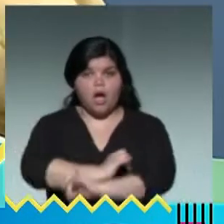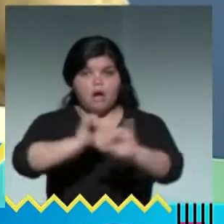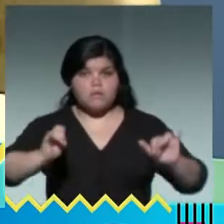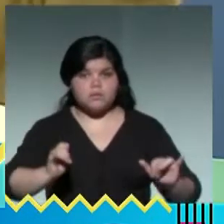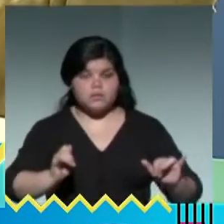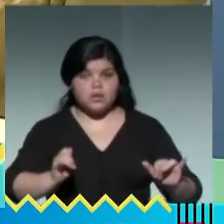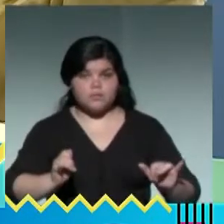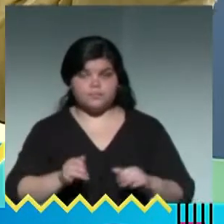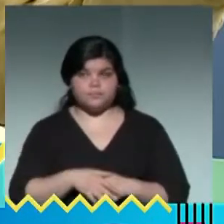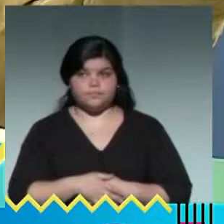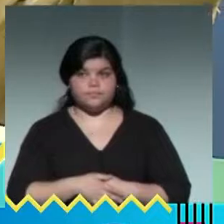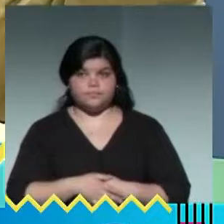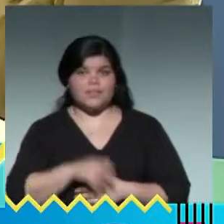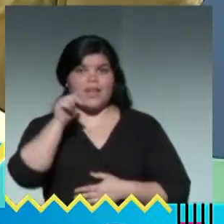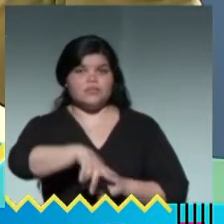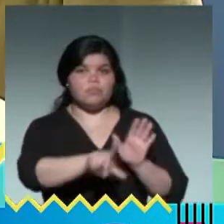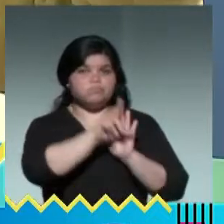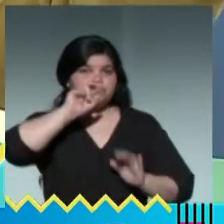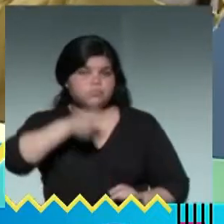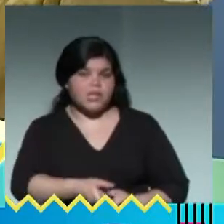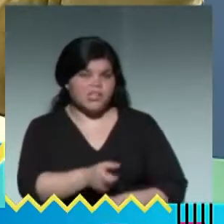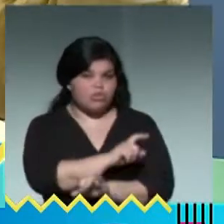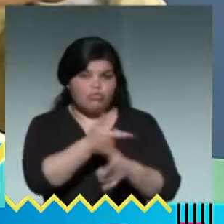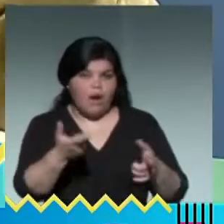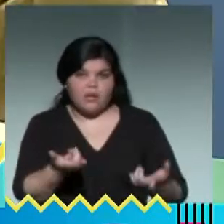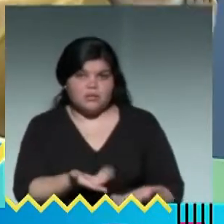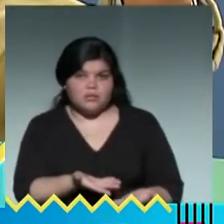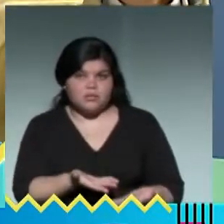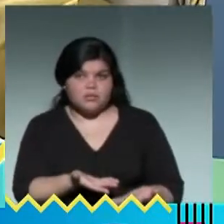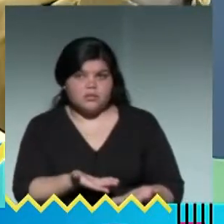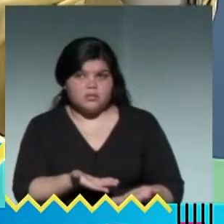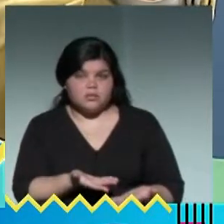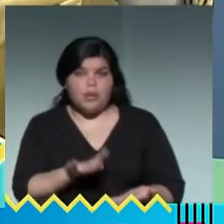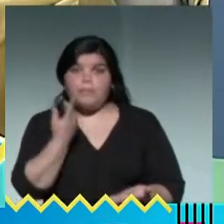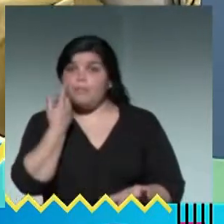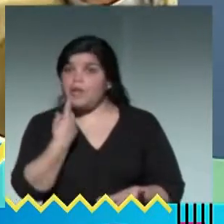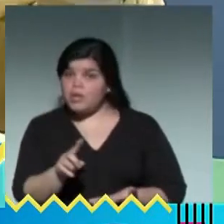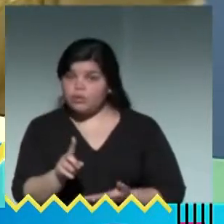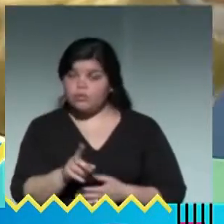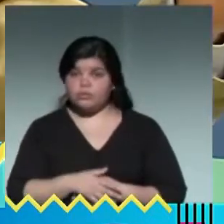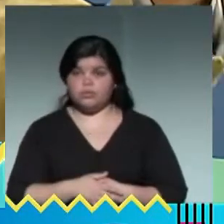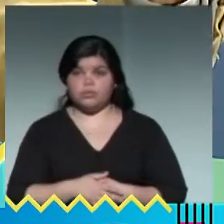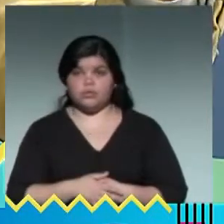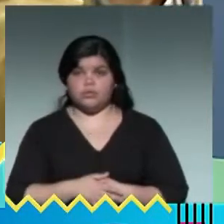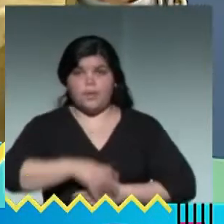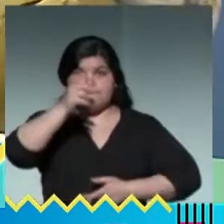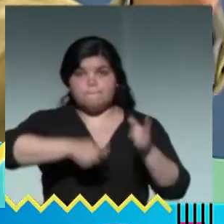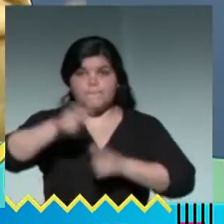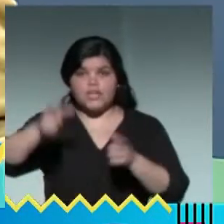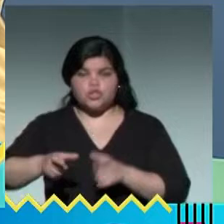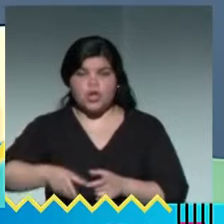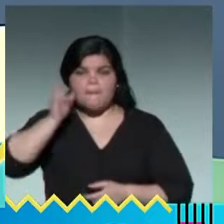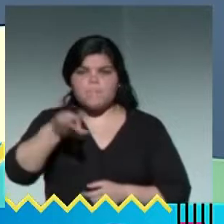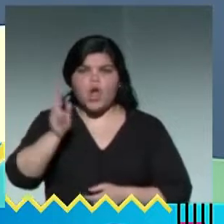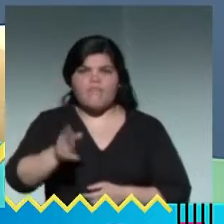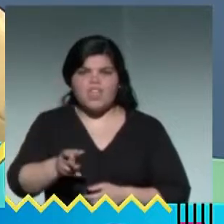no solamente no constituye delito, sino que además tampoco puedo dejar o privar a las personas de acceder a estas